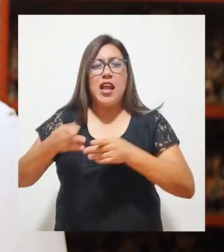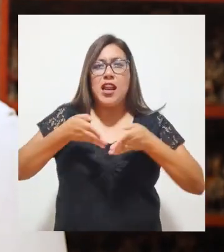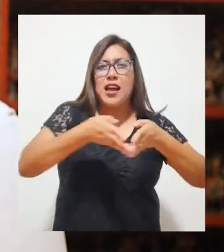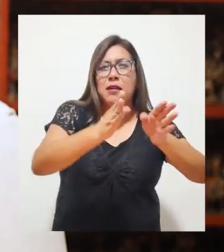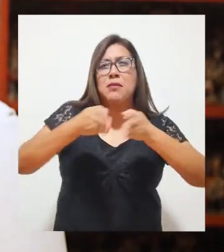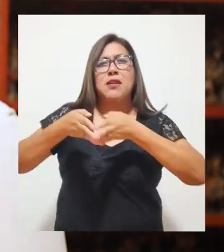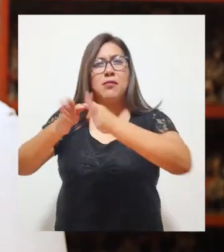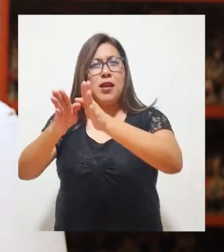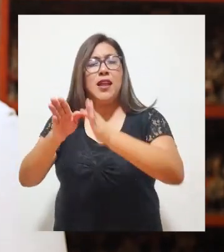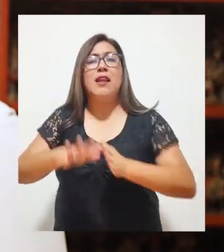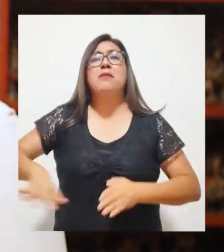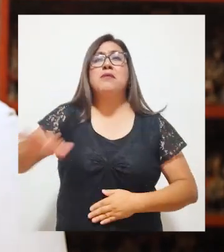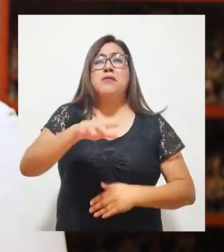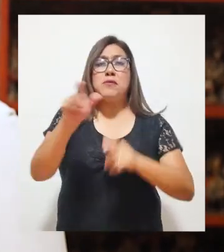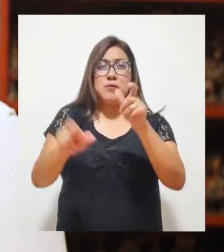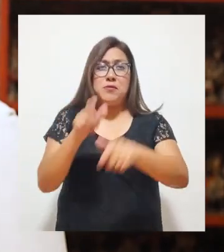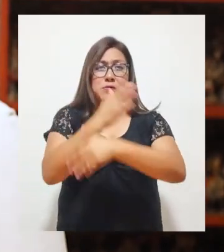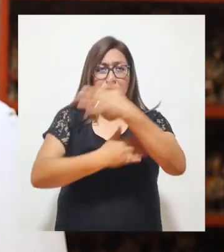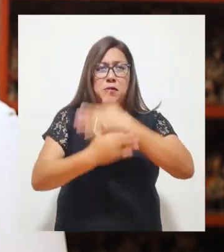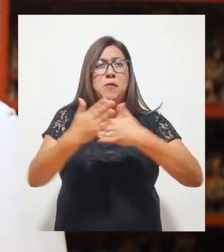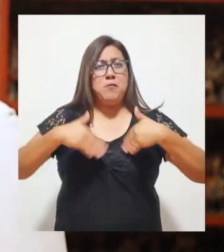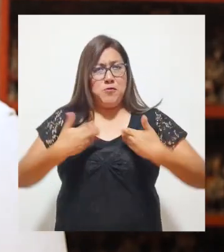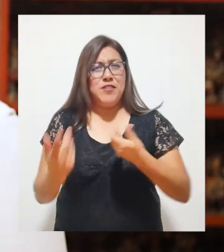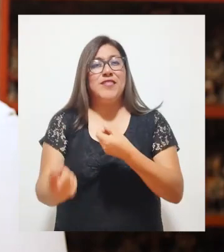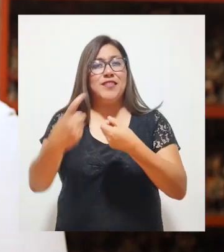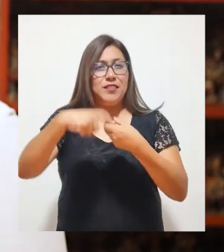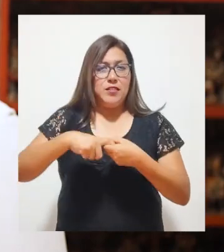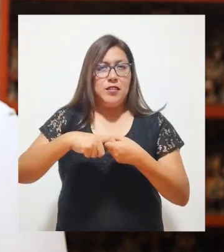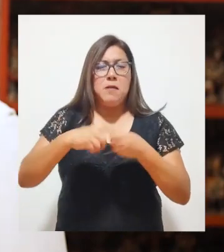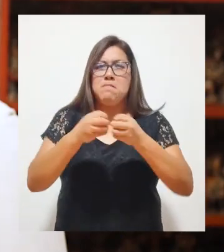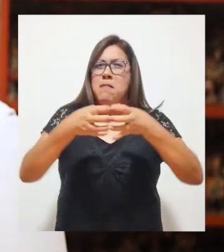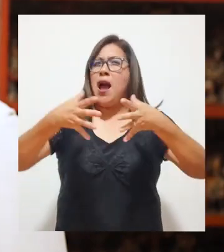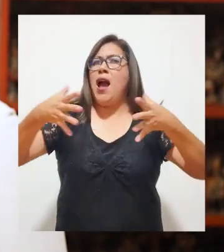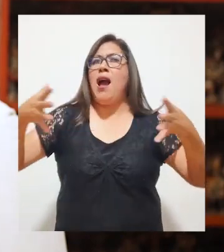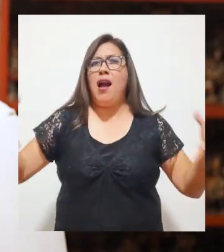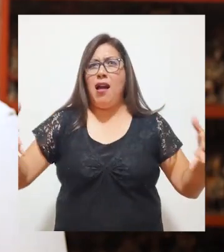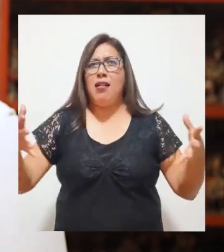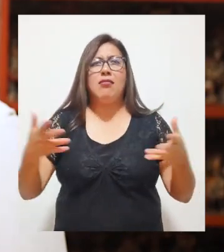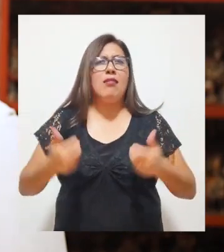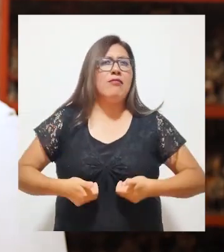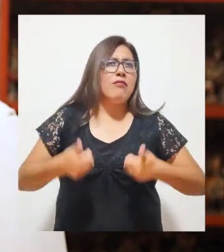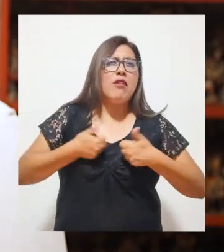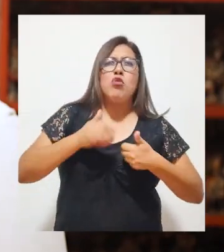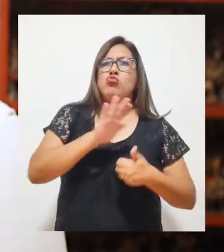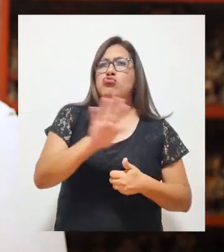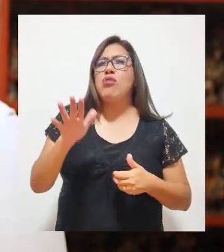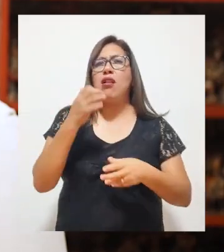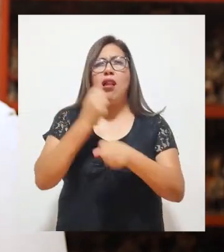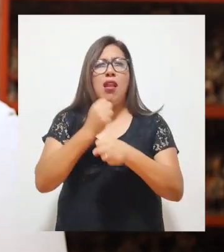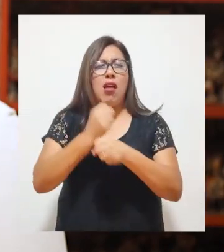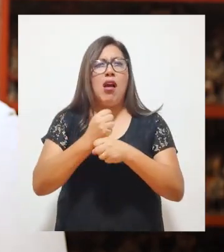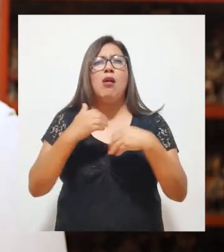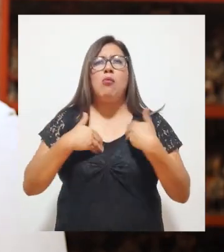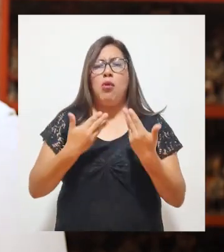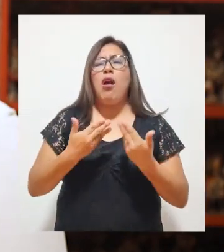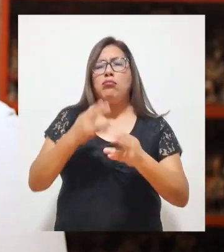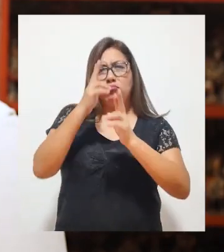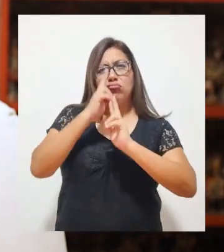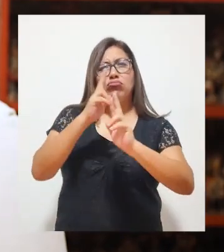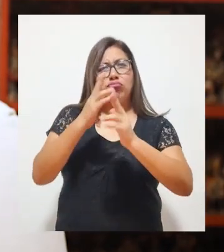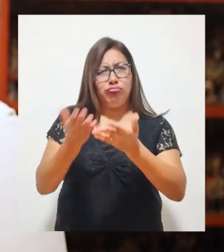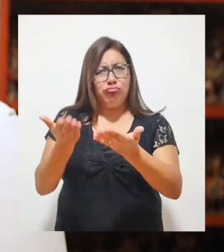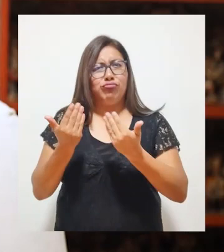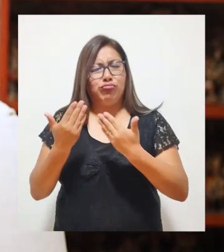para que las personas con discapacidad se incorporen en mayor número en la vida laboral y se les reconozca como agentes